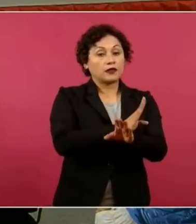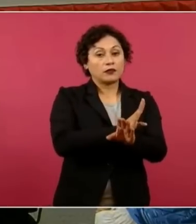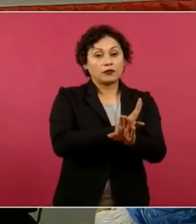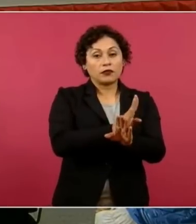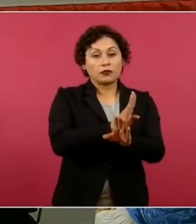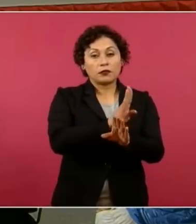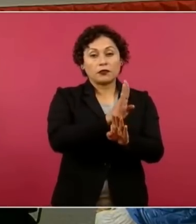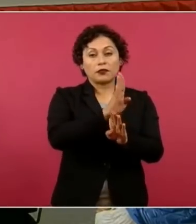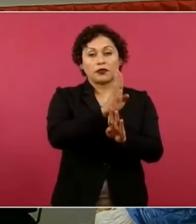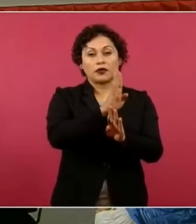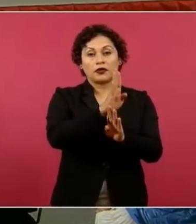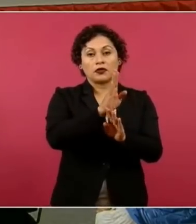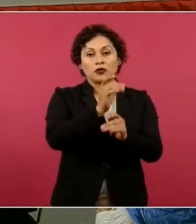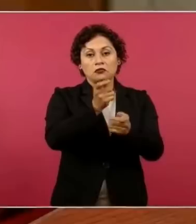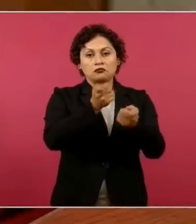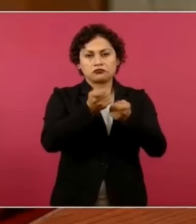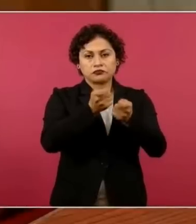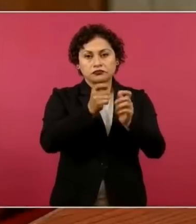hacia abajo.